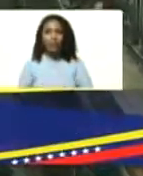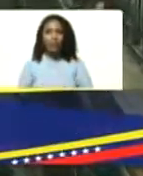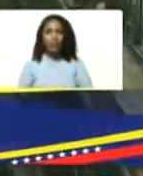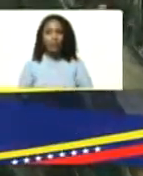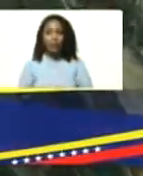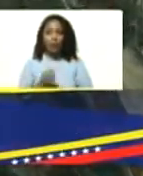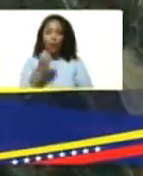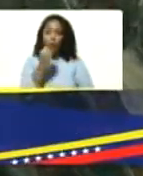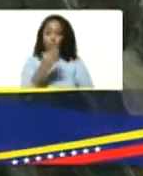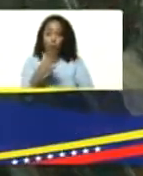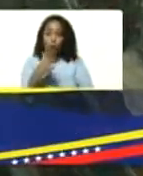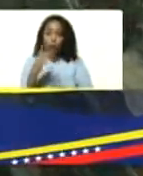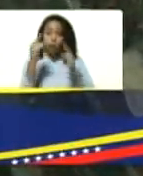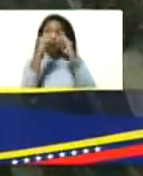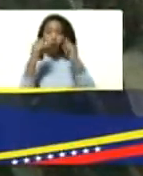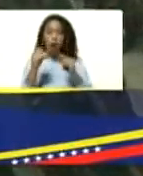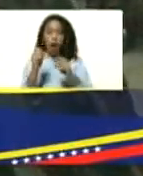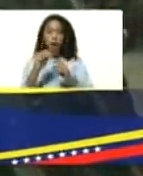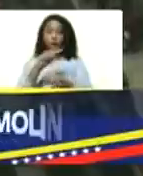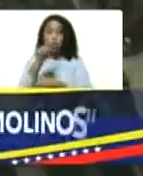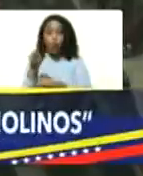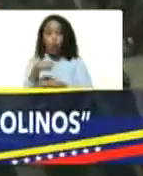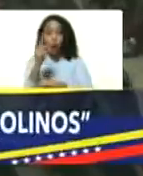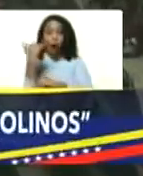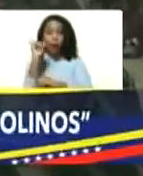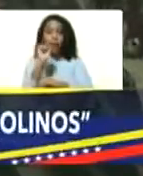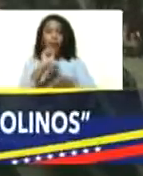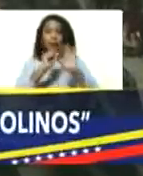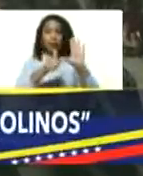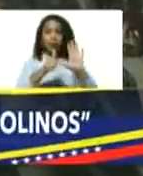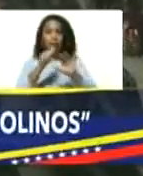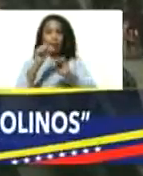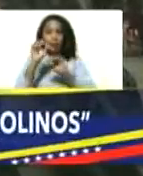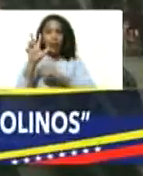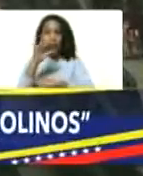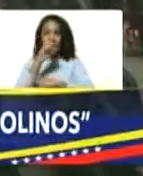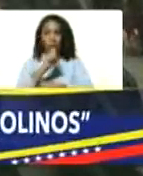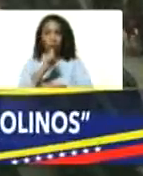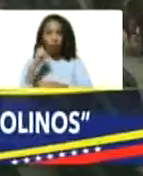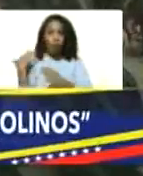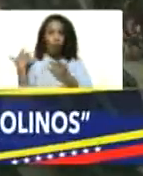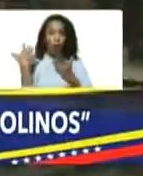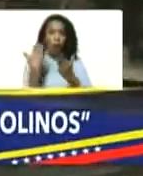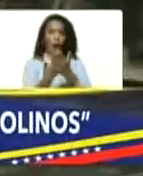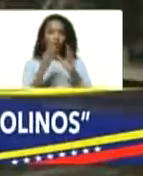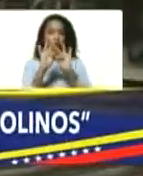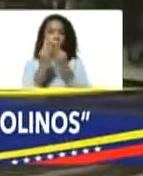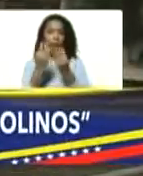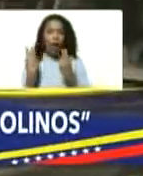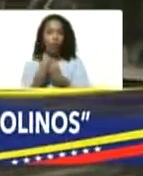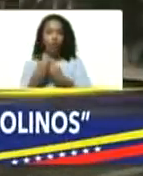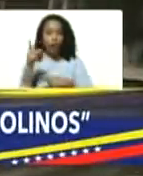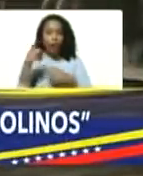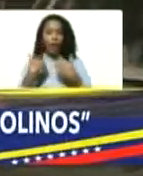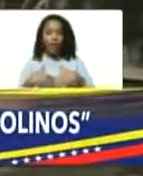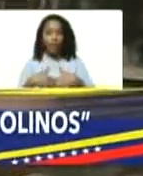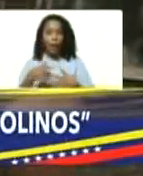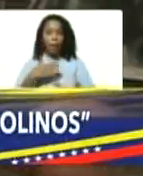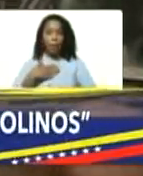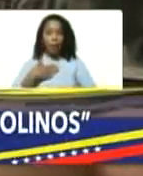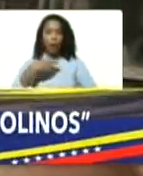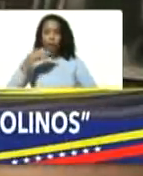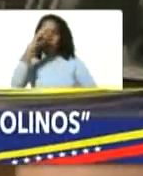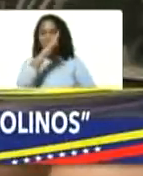bueno granja los molinos cuenta con 63 años de trayectoria familiar es una empresa conformada por mis padres